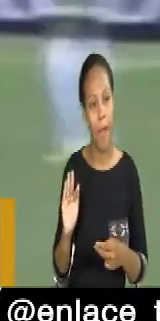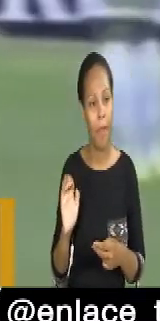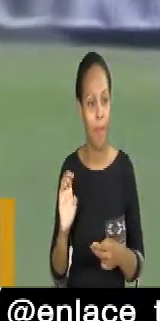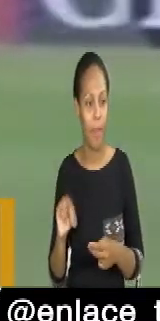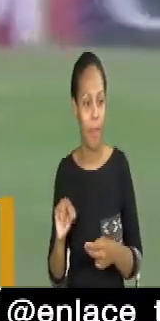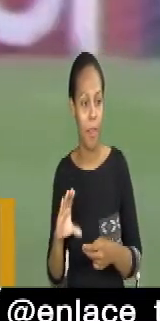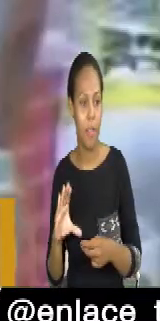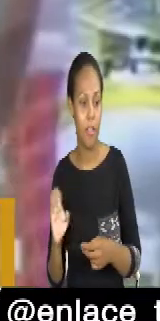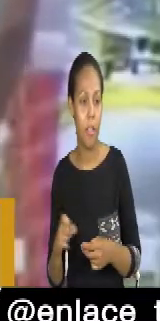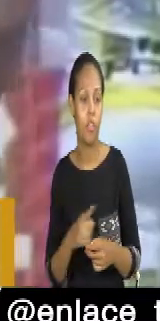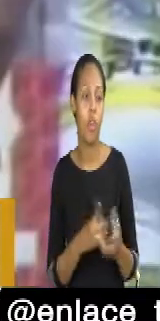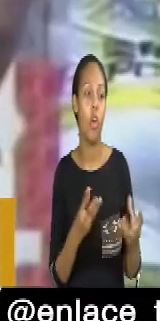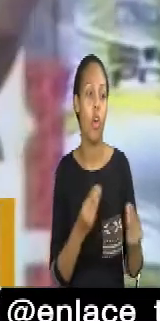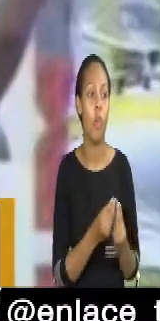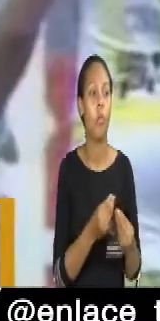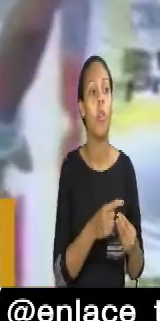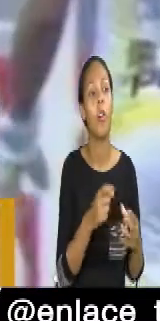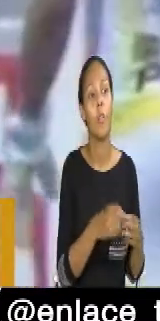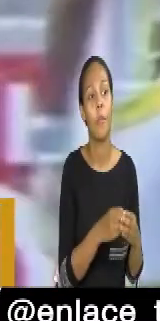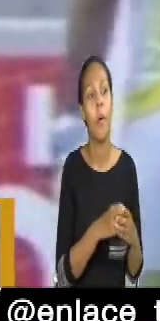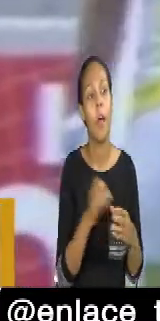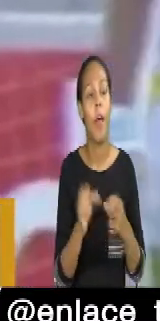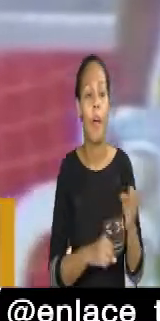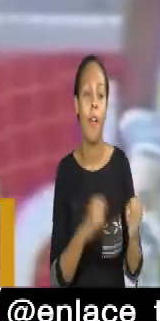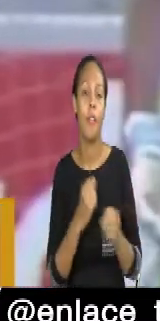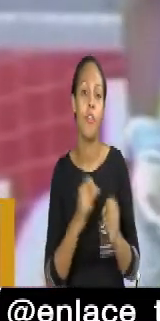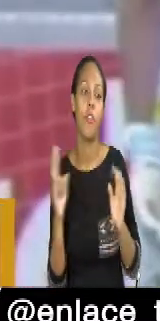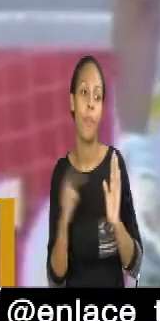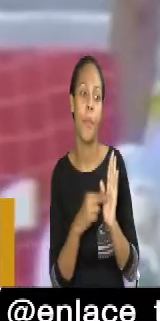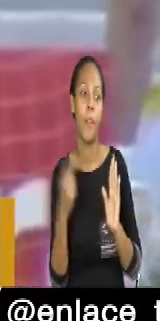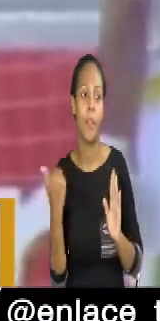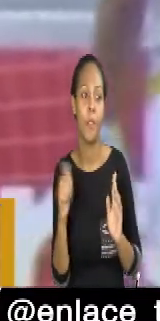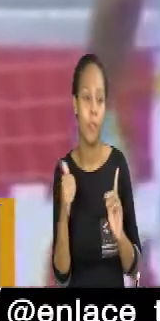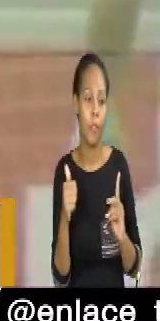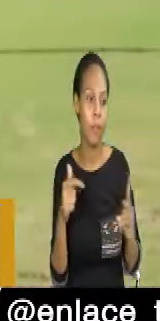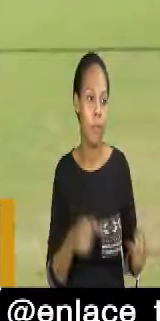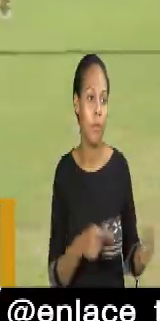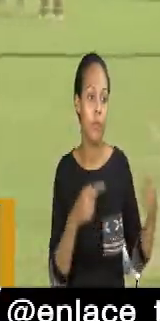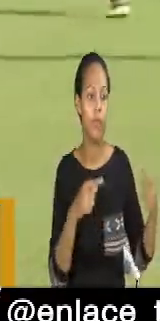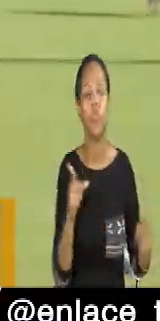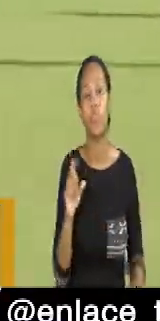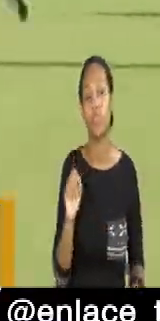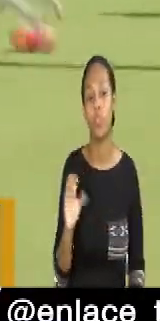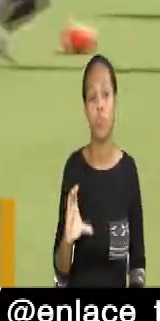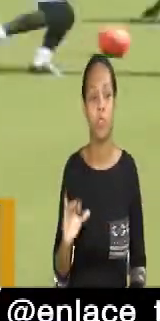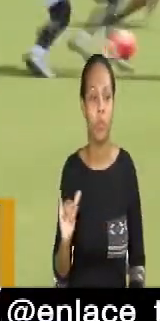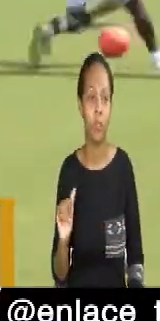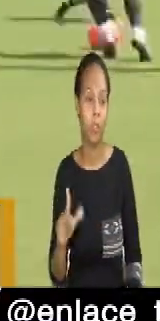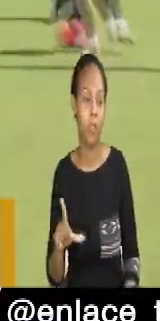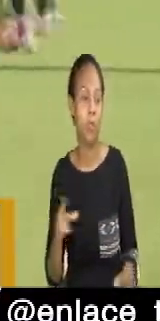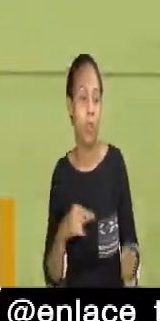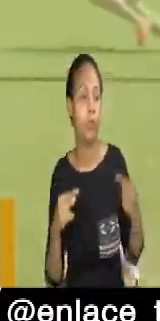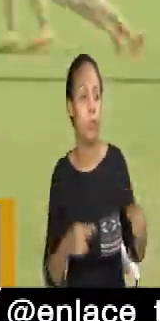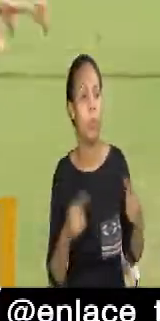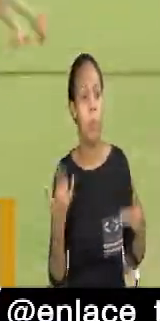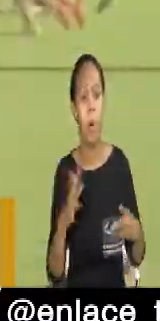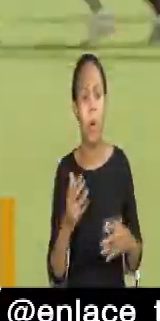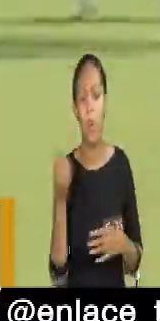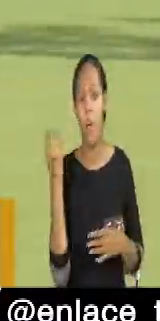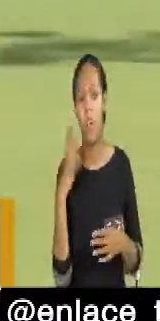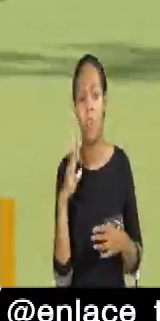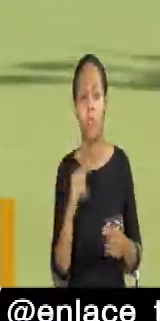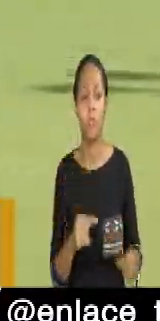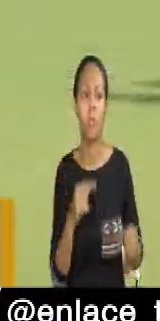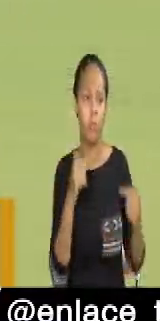club Platense en el año 2010 en un partido contra Social Español. Desde su debut disputó un total de 14 partidos